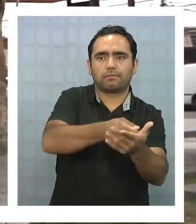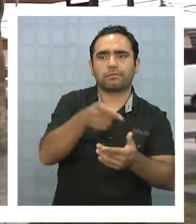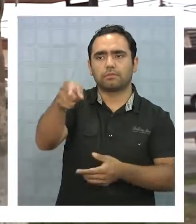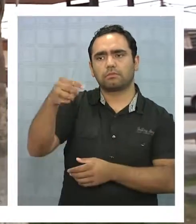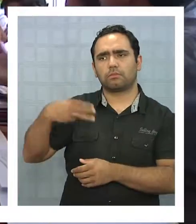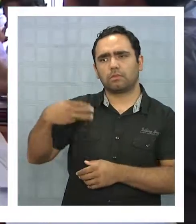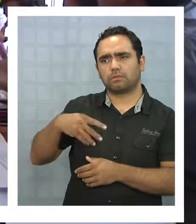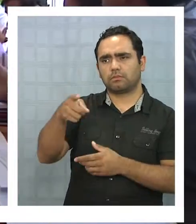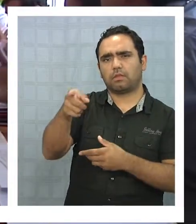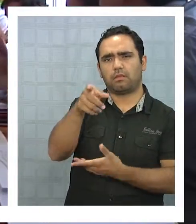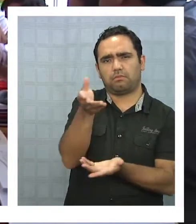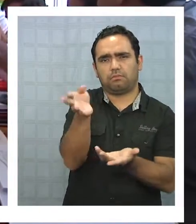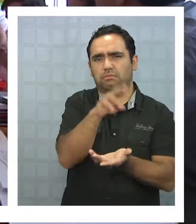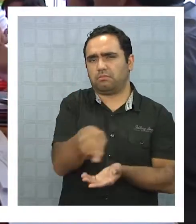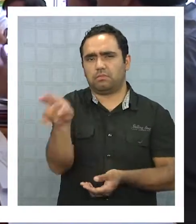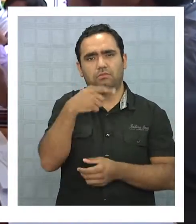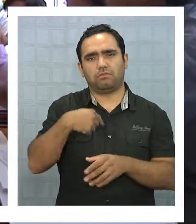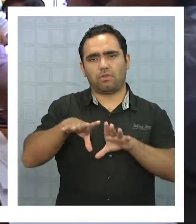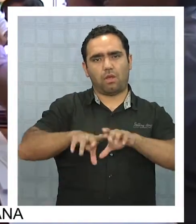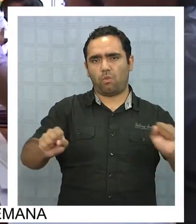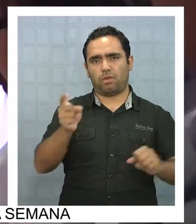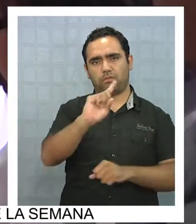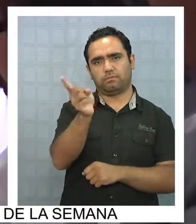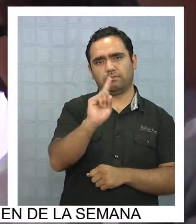municipal que yo no la comparto.